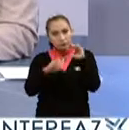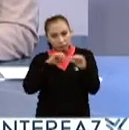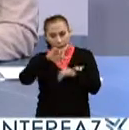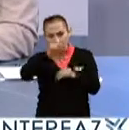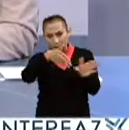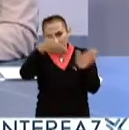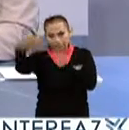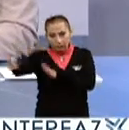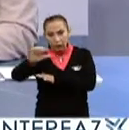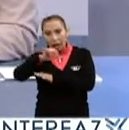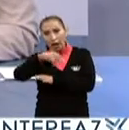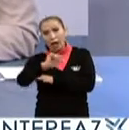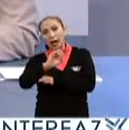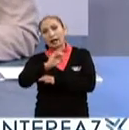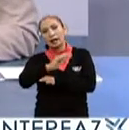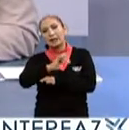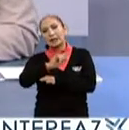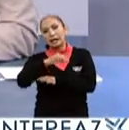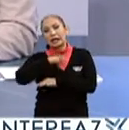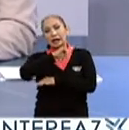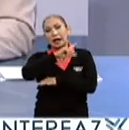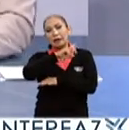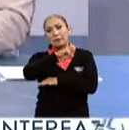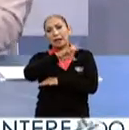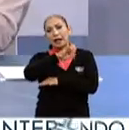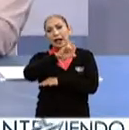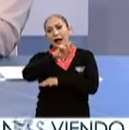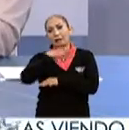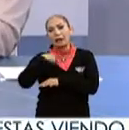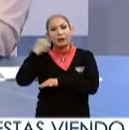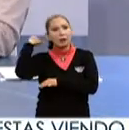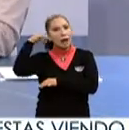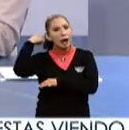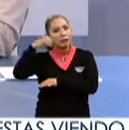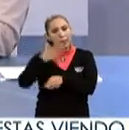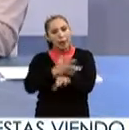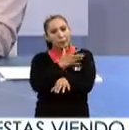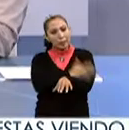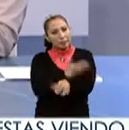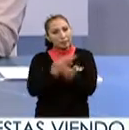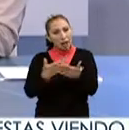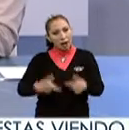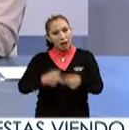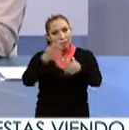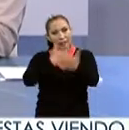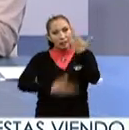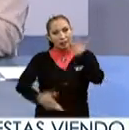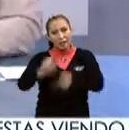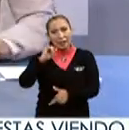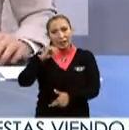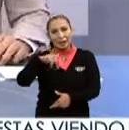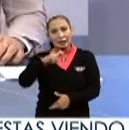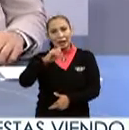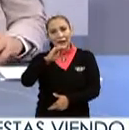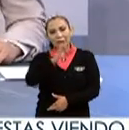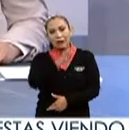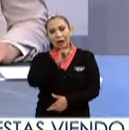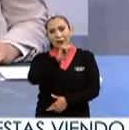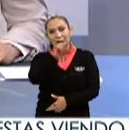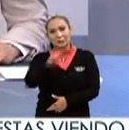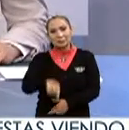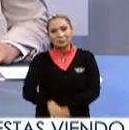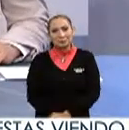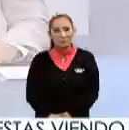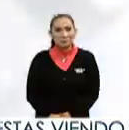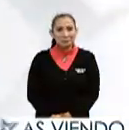comunicación más adelante con Ana Cristina Olvera, con Javier Aranda desde Oaxaca. Acompáñenos, vamos a hacer una pausa, regresamos. Esto es Interfaz.